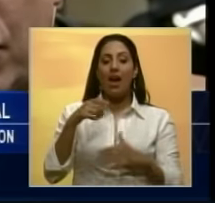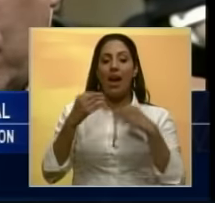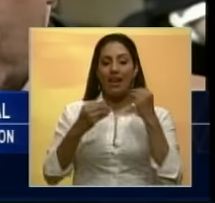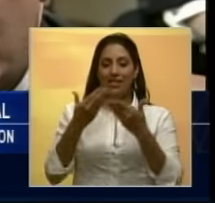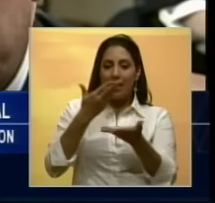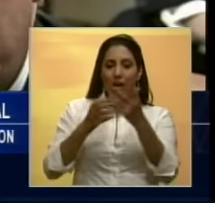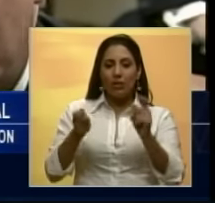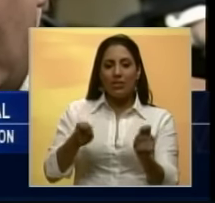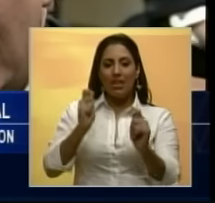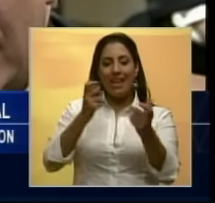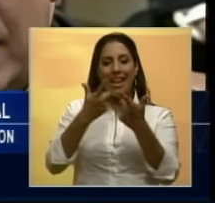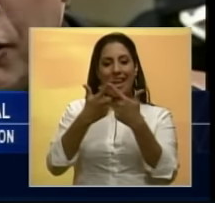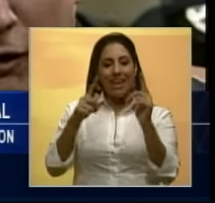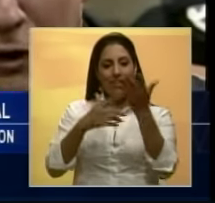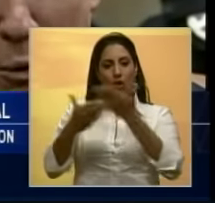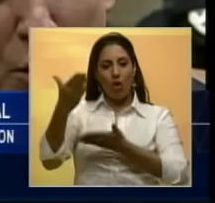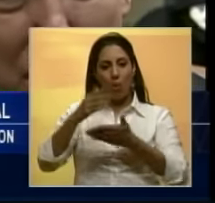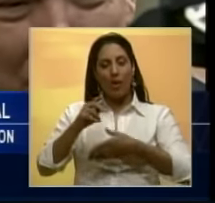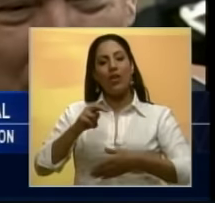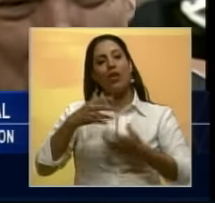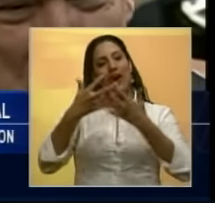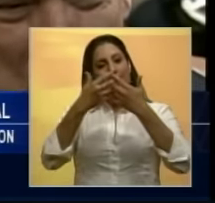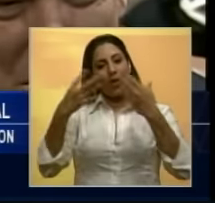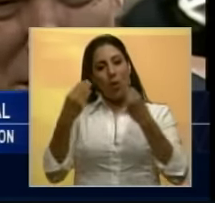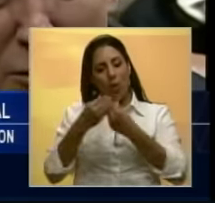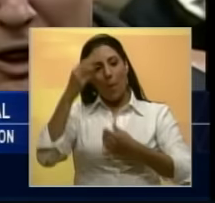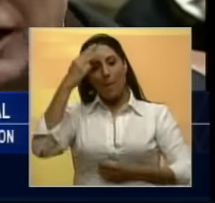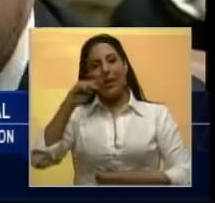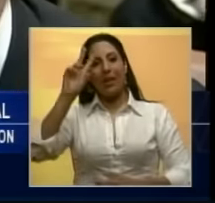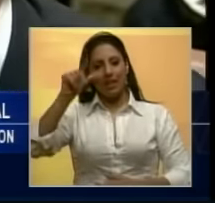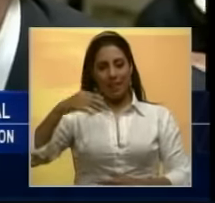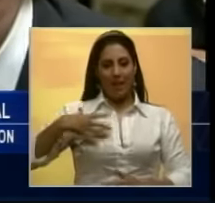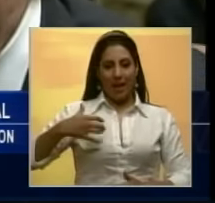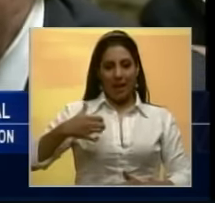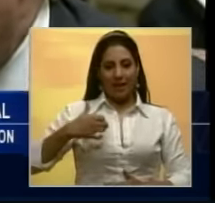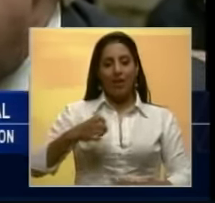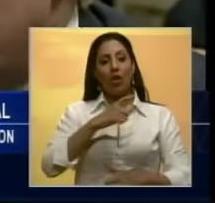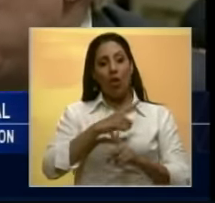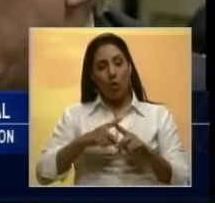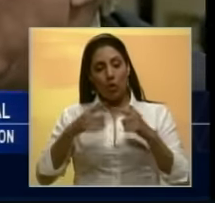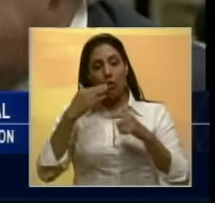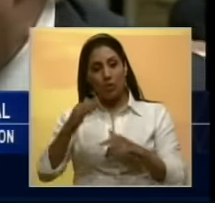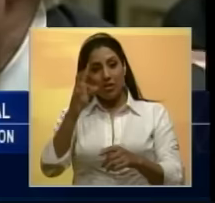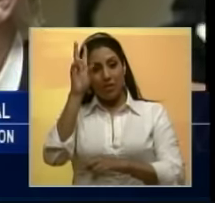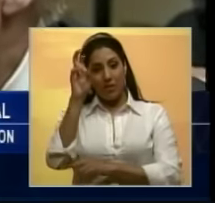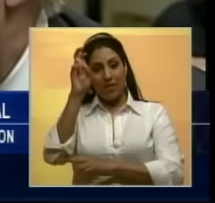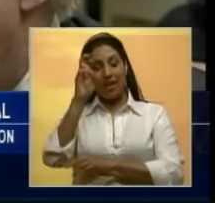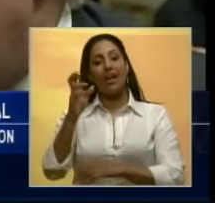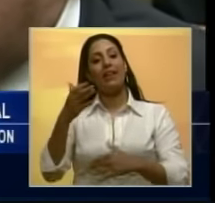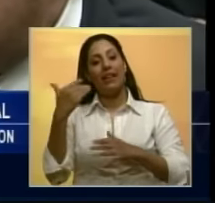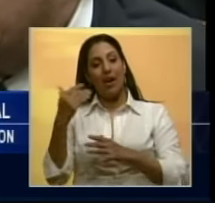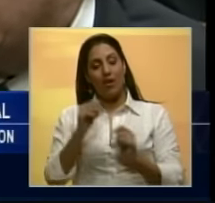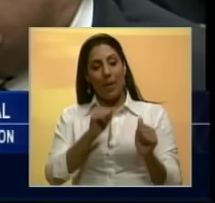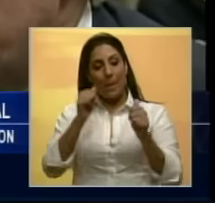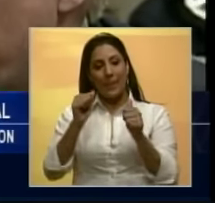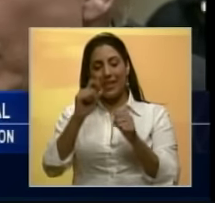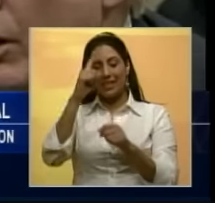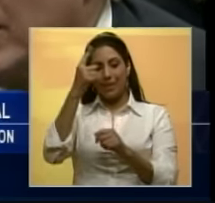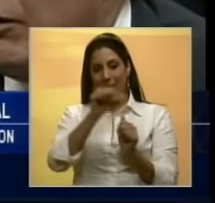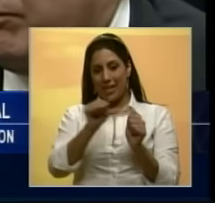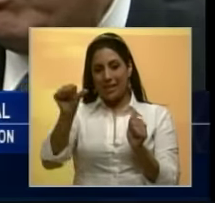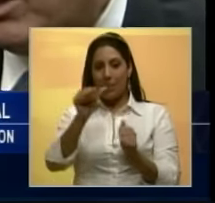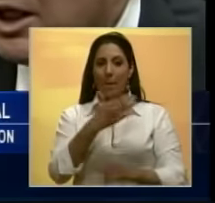renegociará el Tratado de Libre Comercio de América del Norte con México y Canadá. Por otro lado, el próximo viernes el mandatario dará inicio a su primera